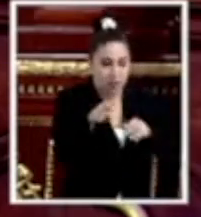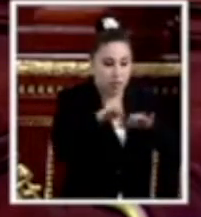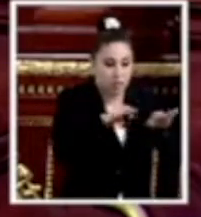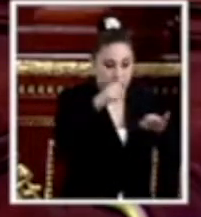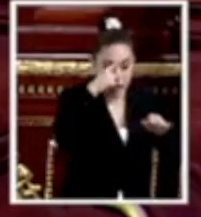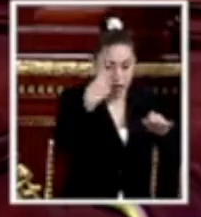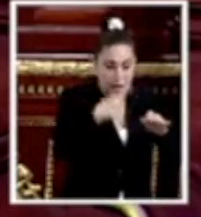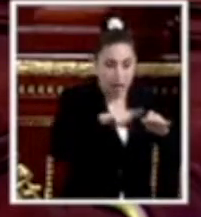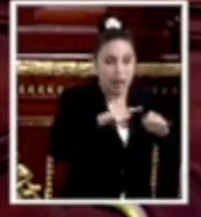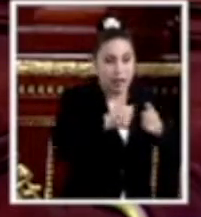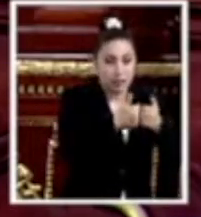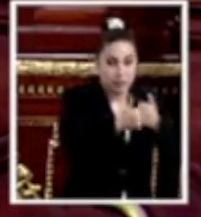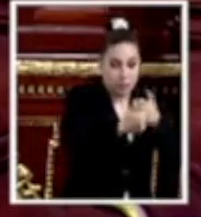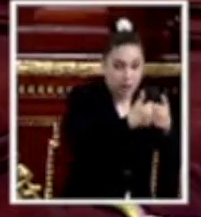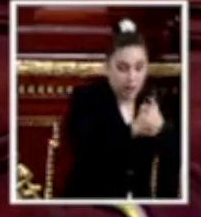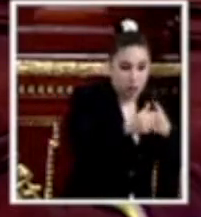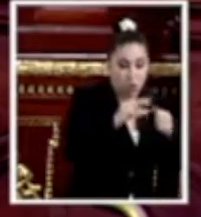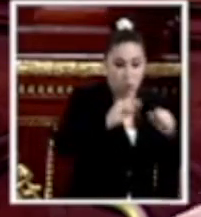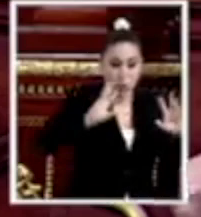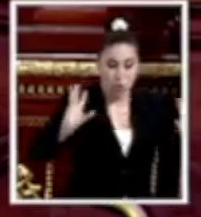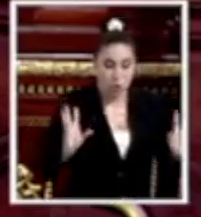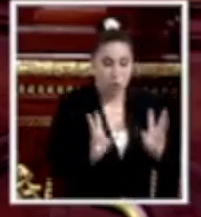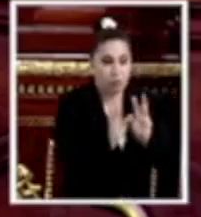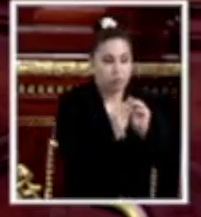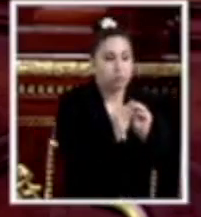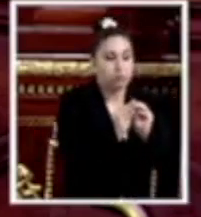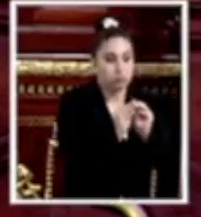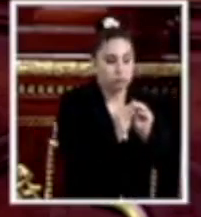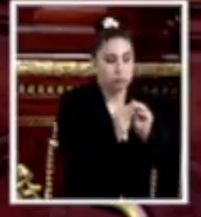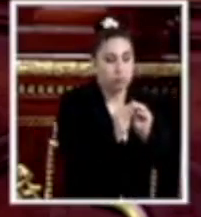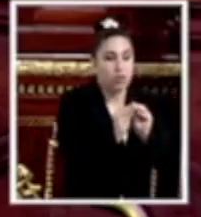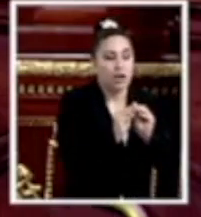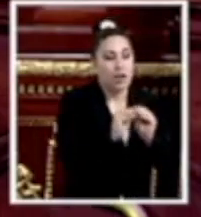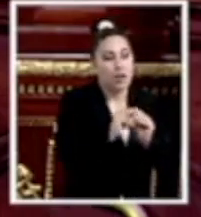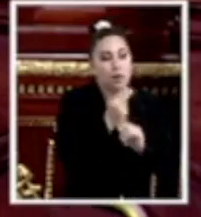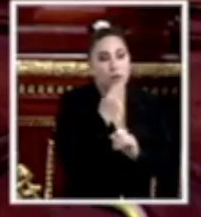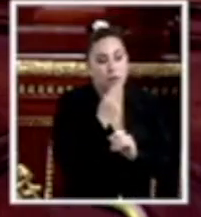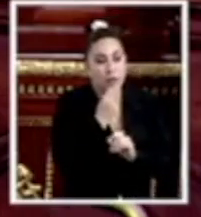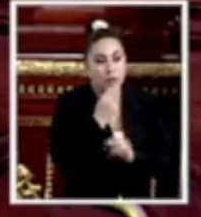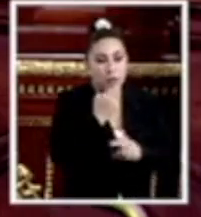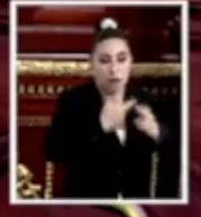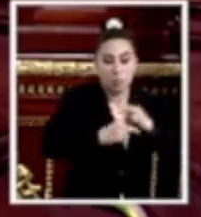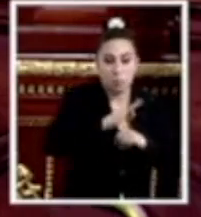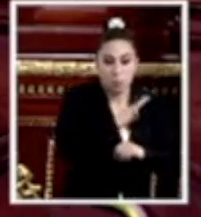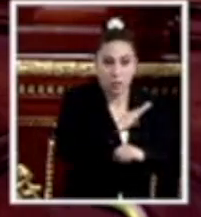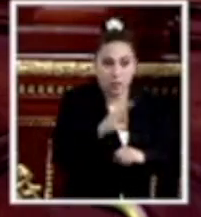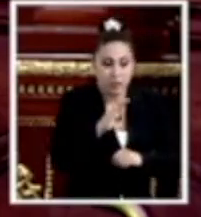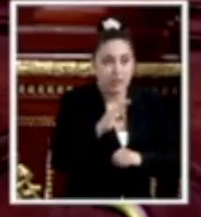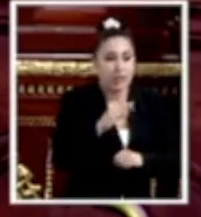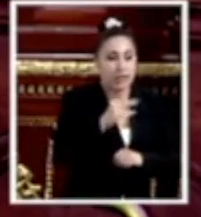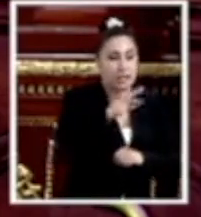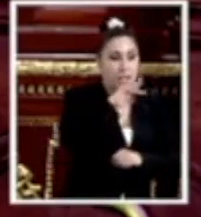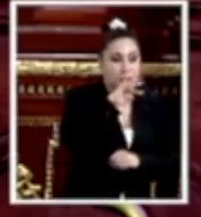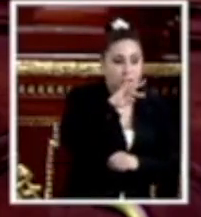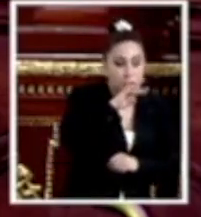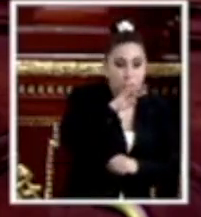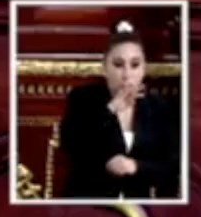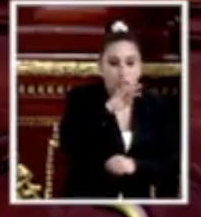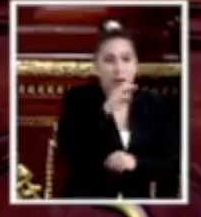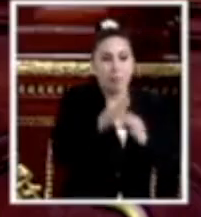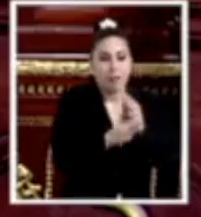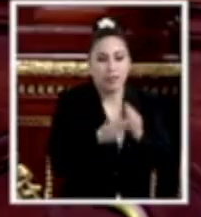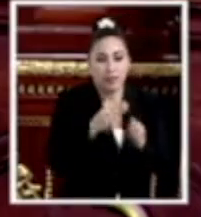de la fuente, en la fuente, separación, reutilización, reciclaje,